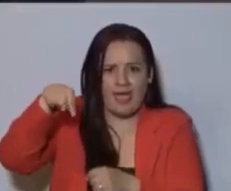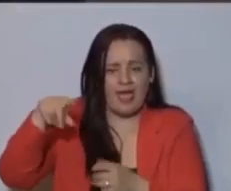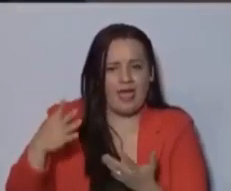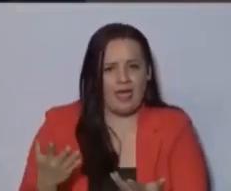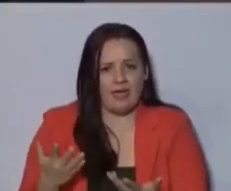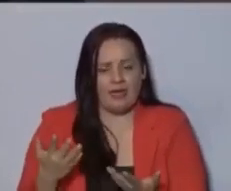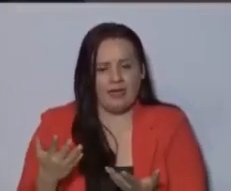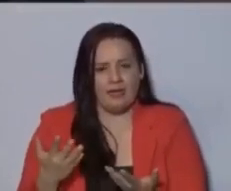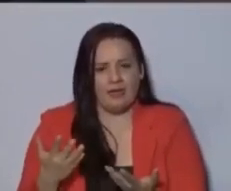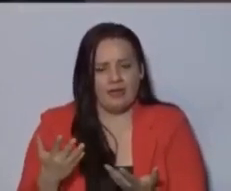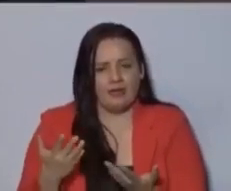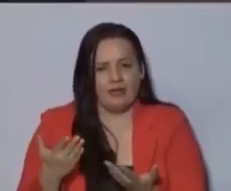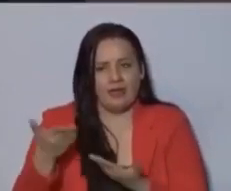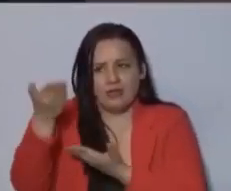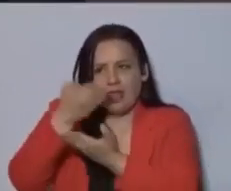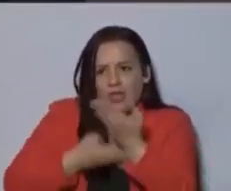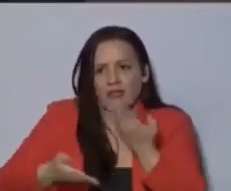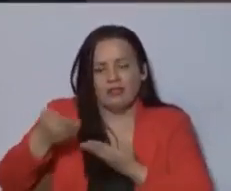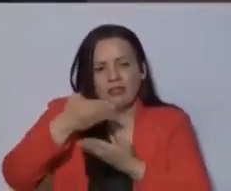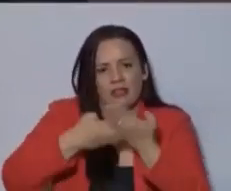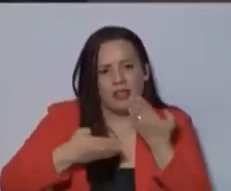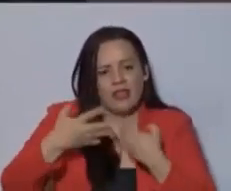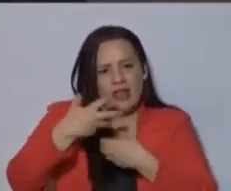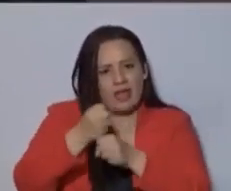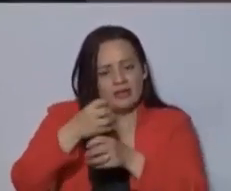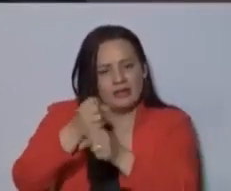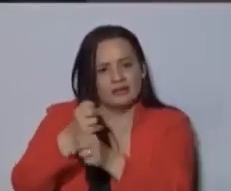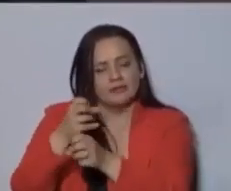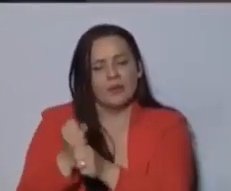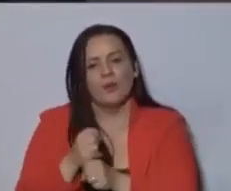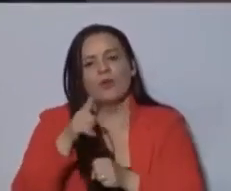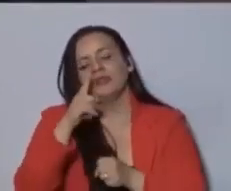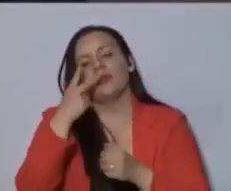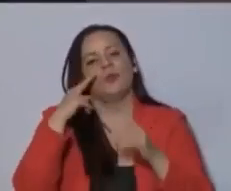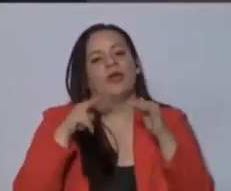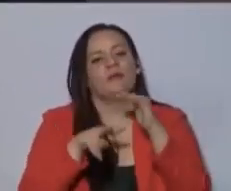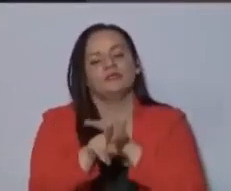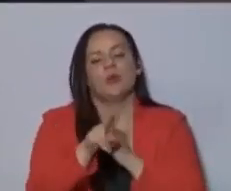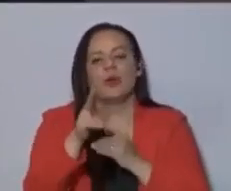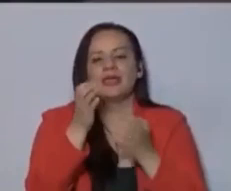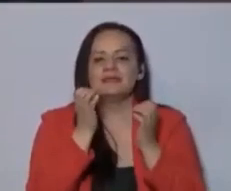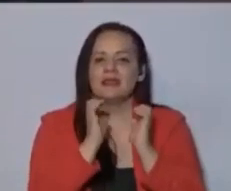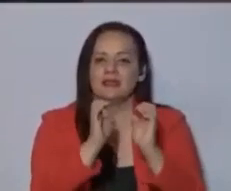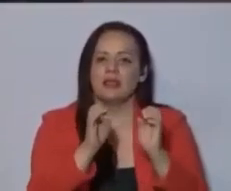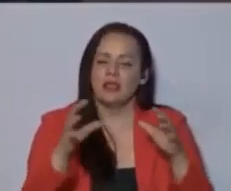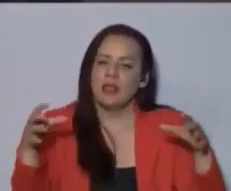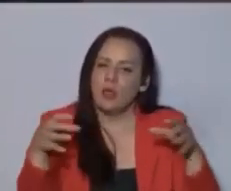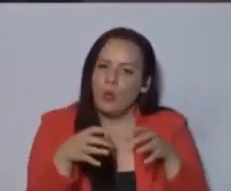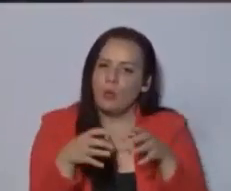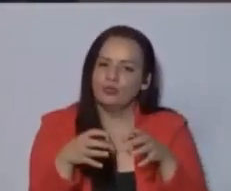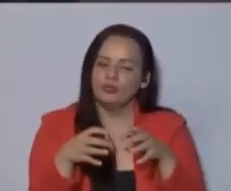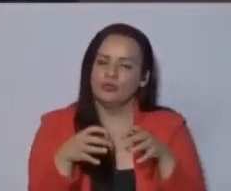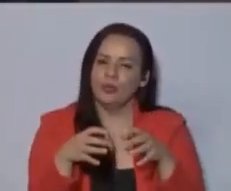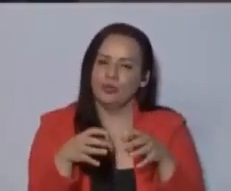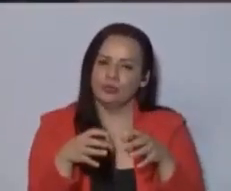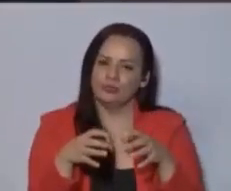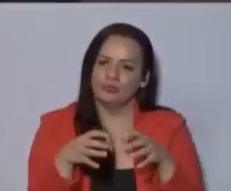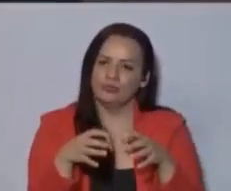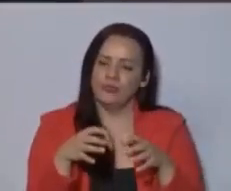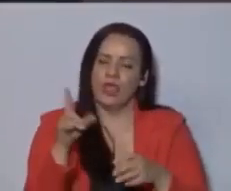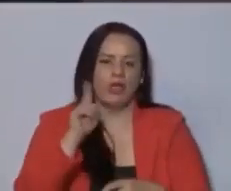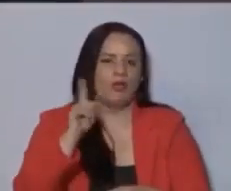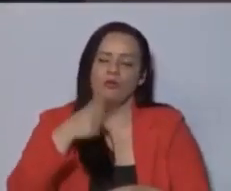en la articulación, en la creación de una visión estratégica de conjunto, como tampoco nos